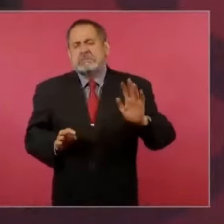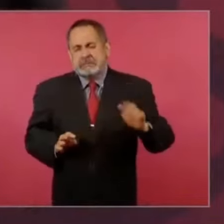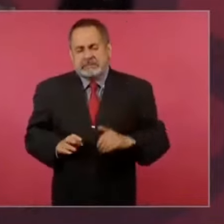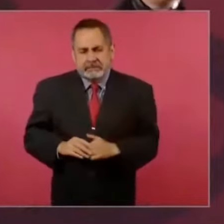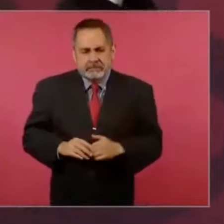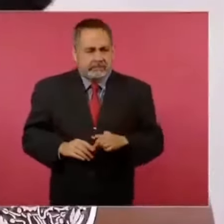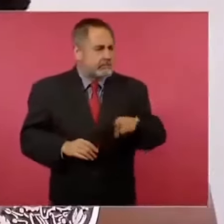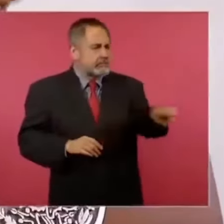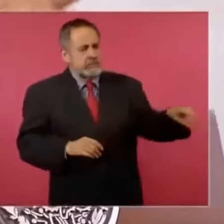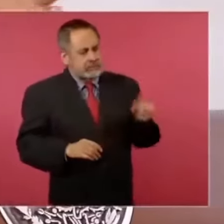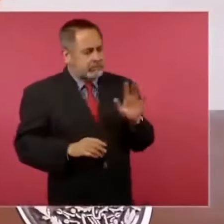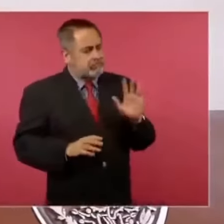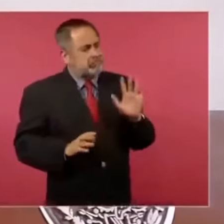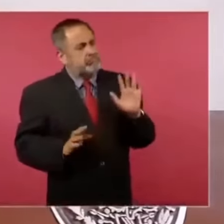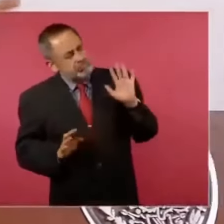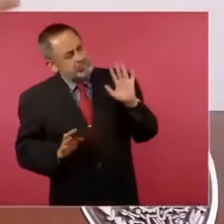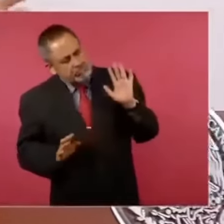han logrado